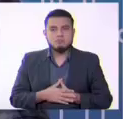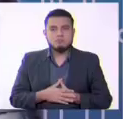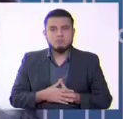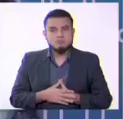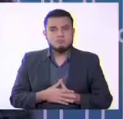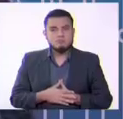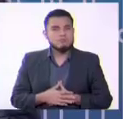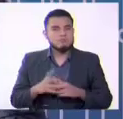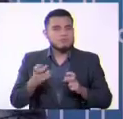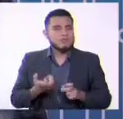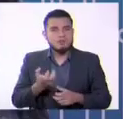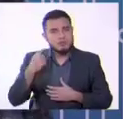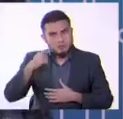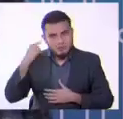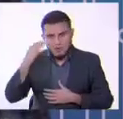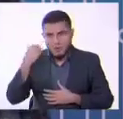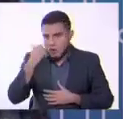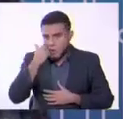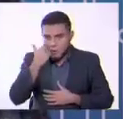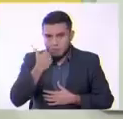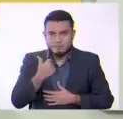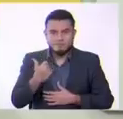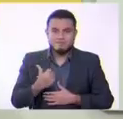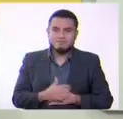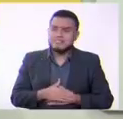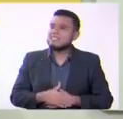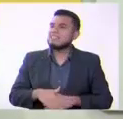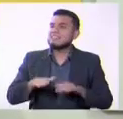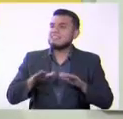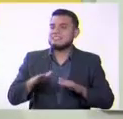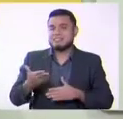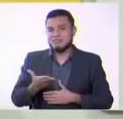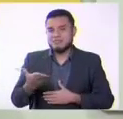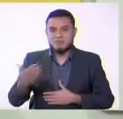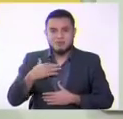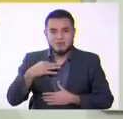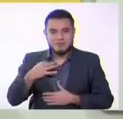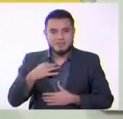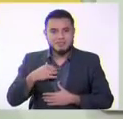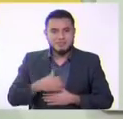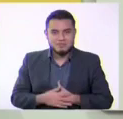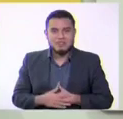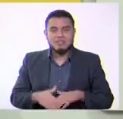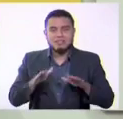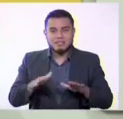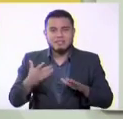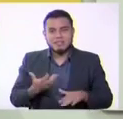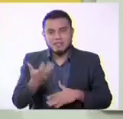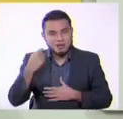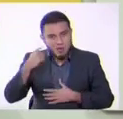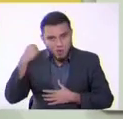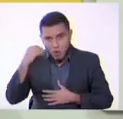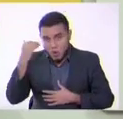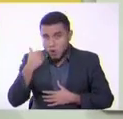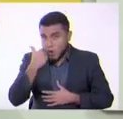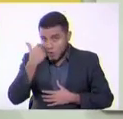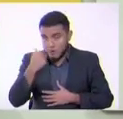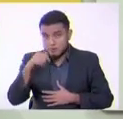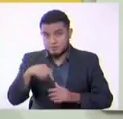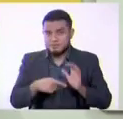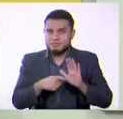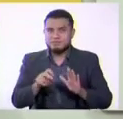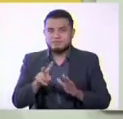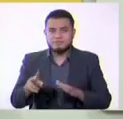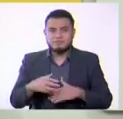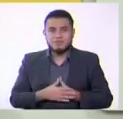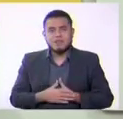todos los chicos y chicas un buen soporte. Muchísimas gracias a ustedes por la invitación, gracias a los jóvenes que están en sintonía con este programa, a